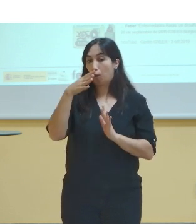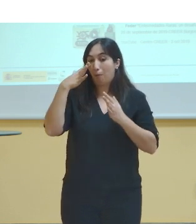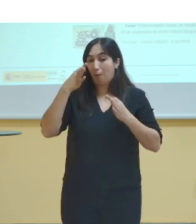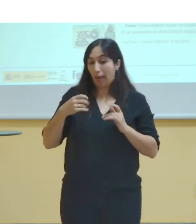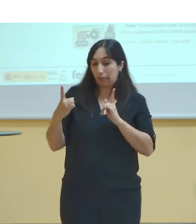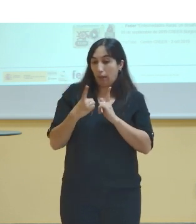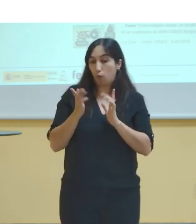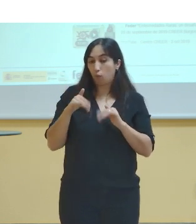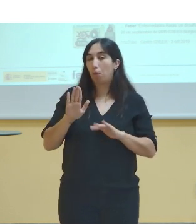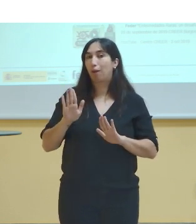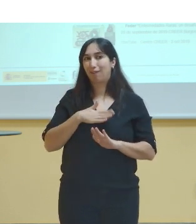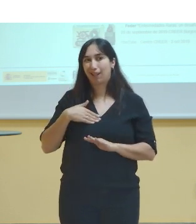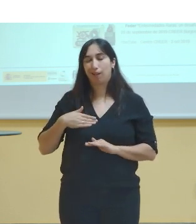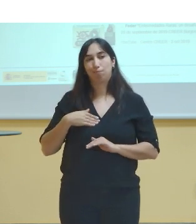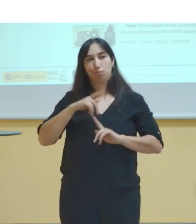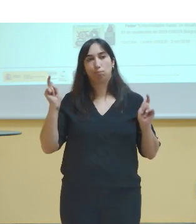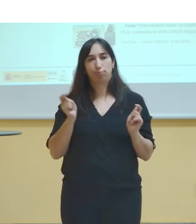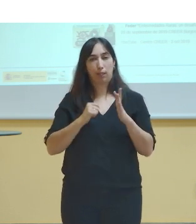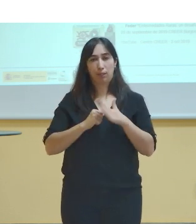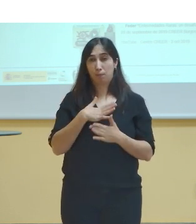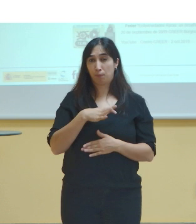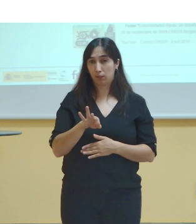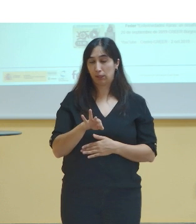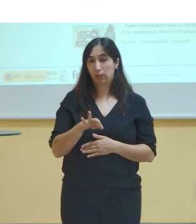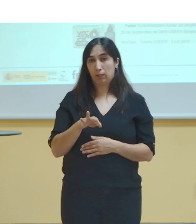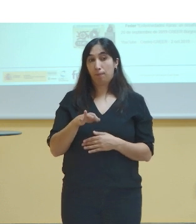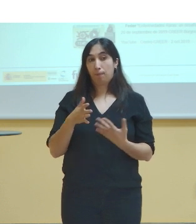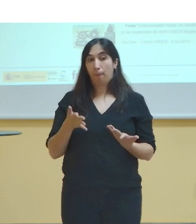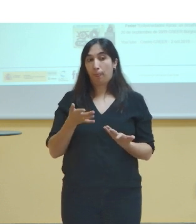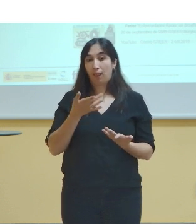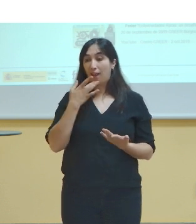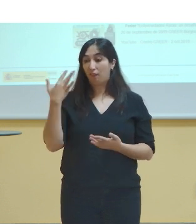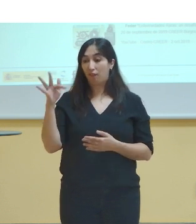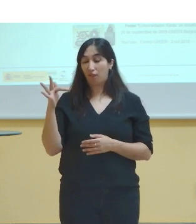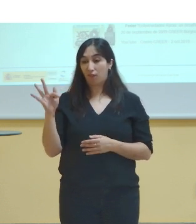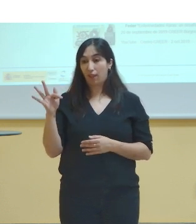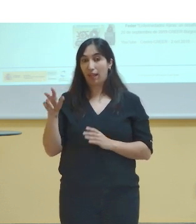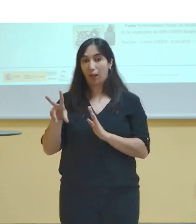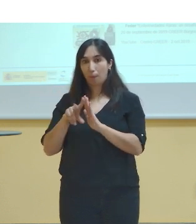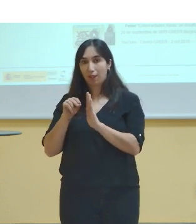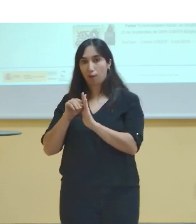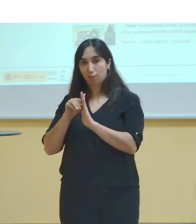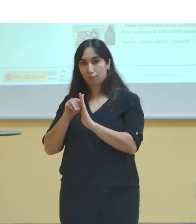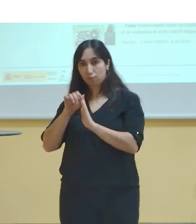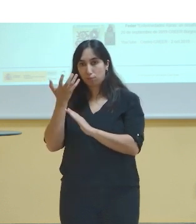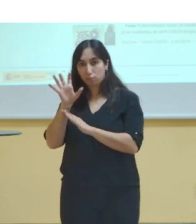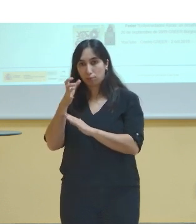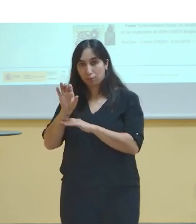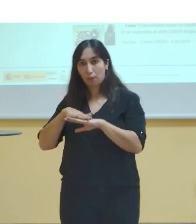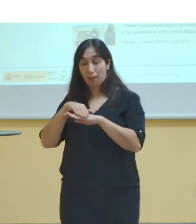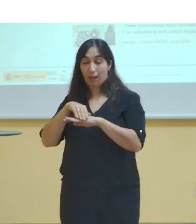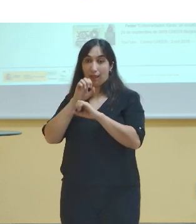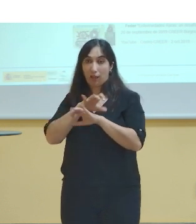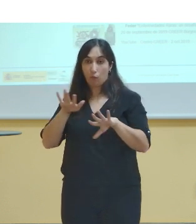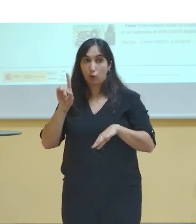queríamos que el proyecto se conociera lo máximo posible. Se desarrollaron desde FEDER vídeos en los que se ha dado difusión, también